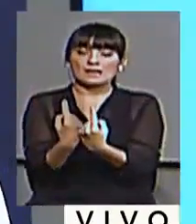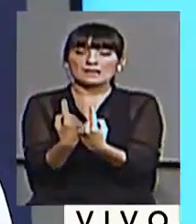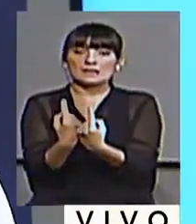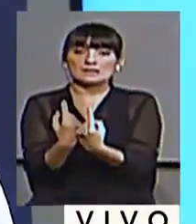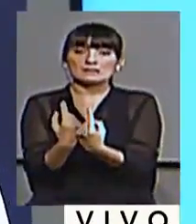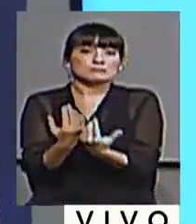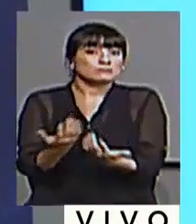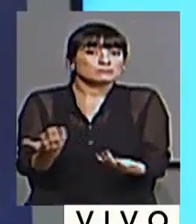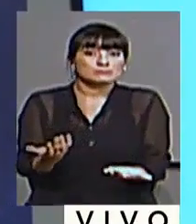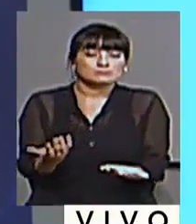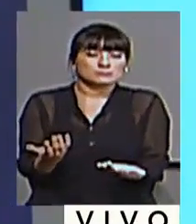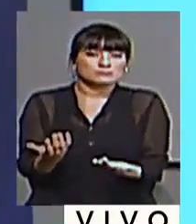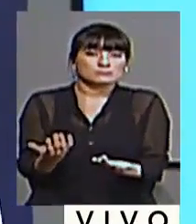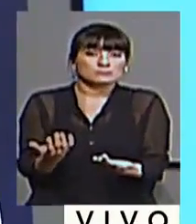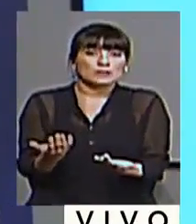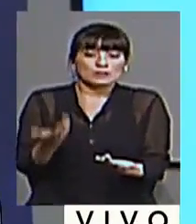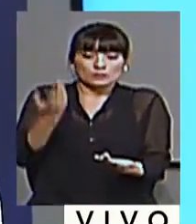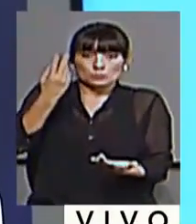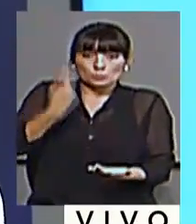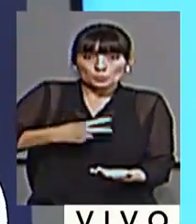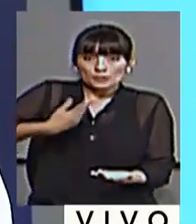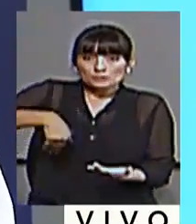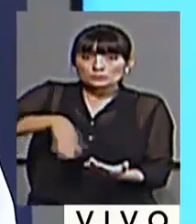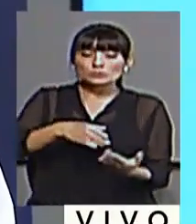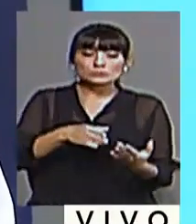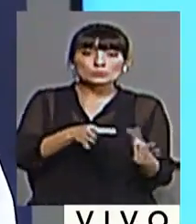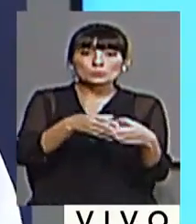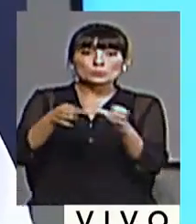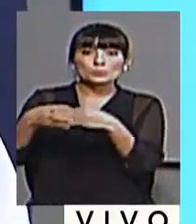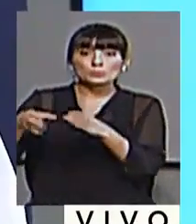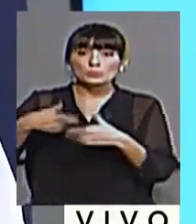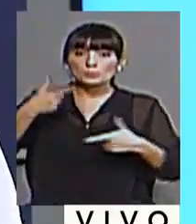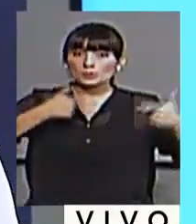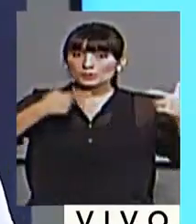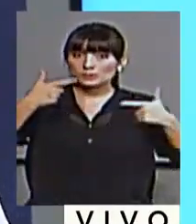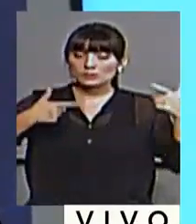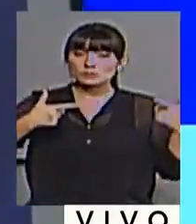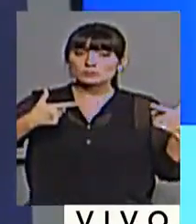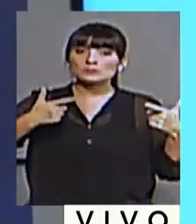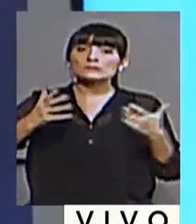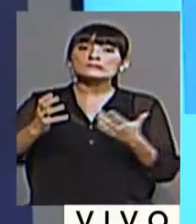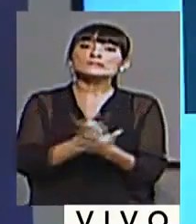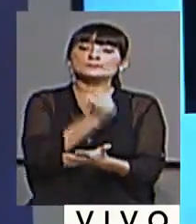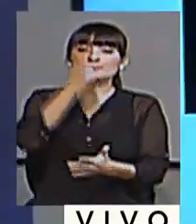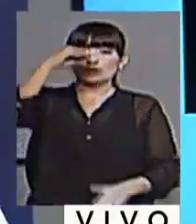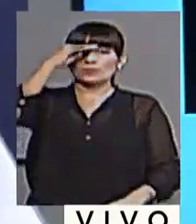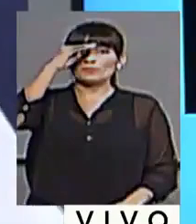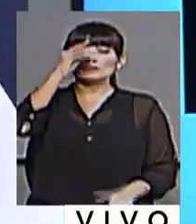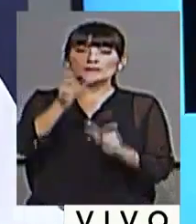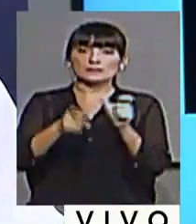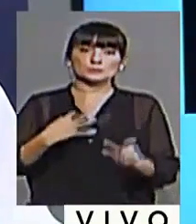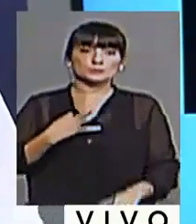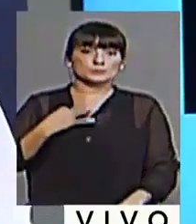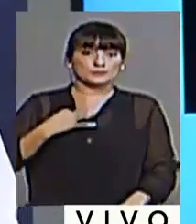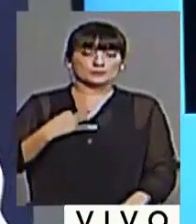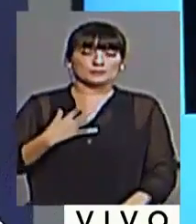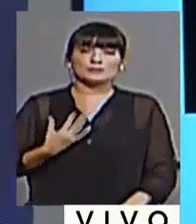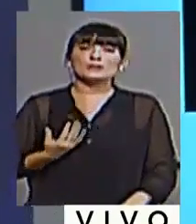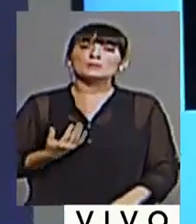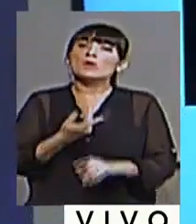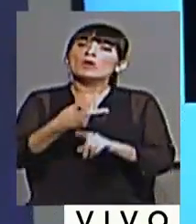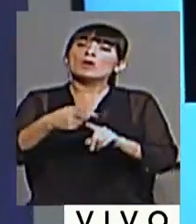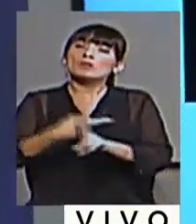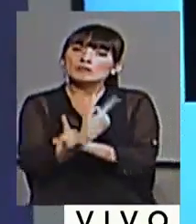de que nuestras colectividades políticas recuperen la confianza en la ciudadanía. ¿Y relevó el rol de la